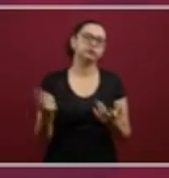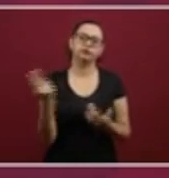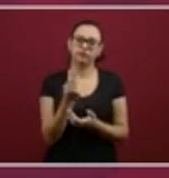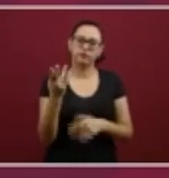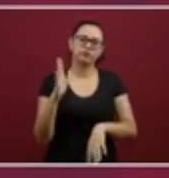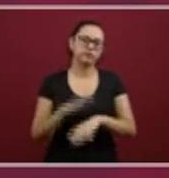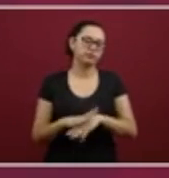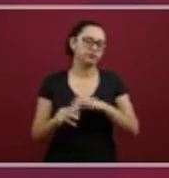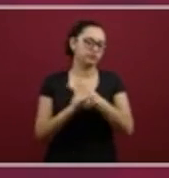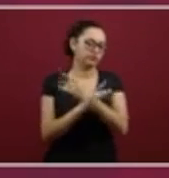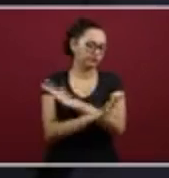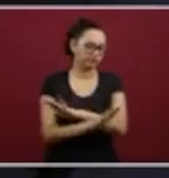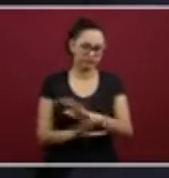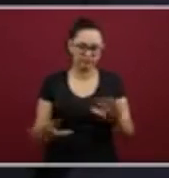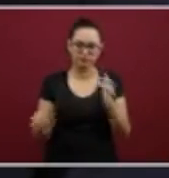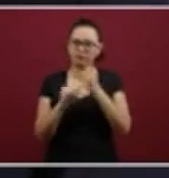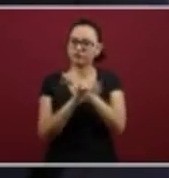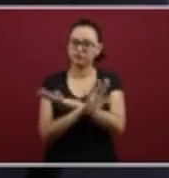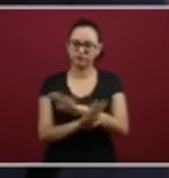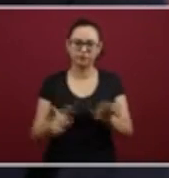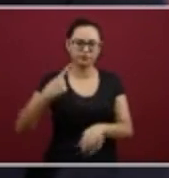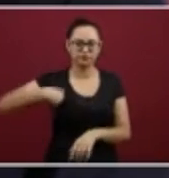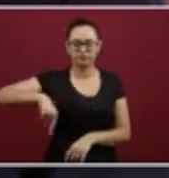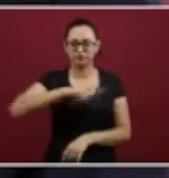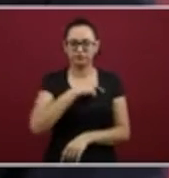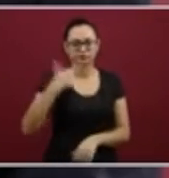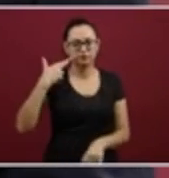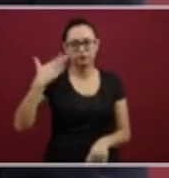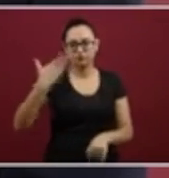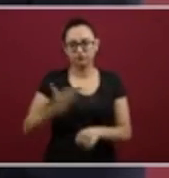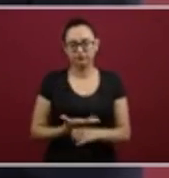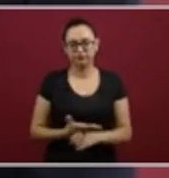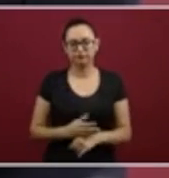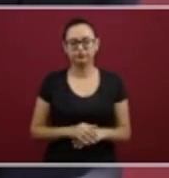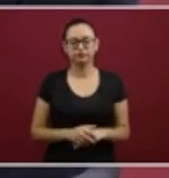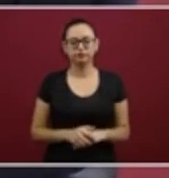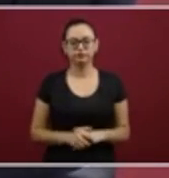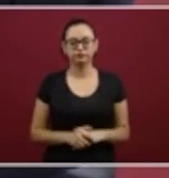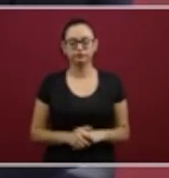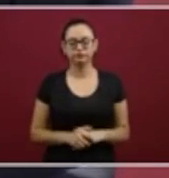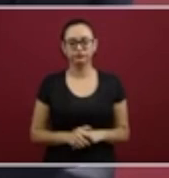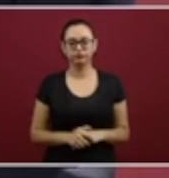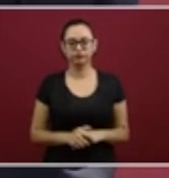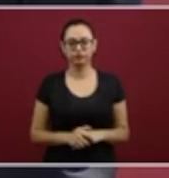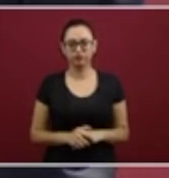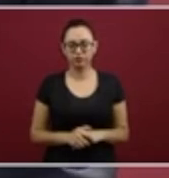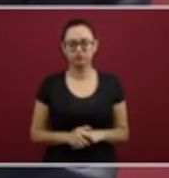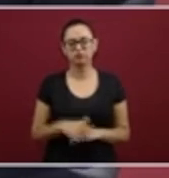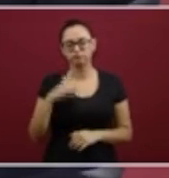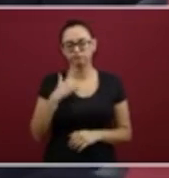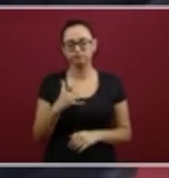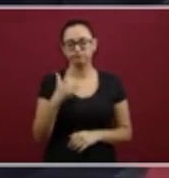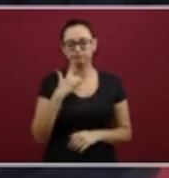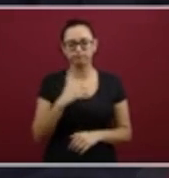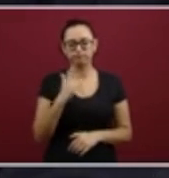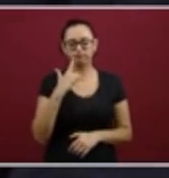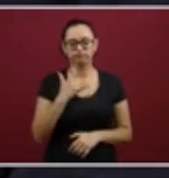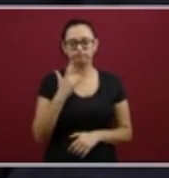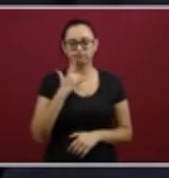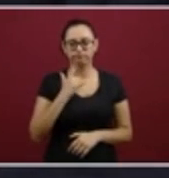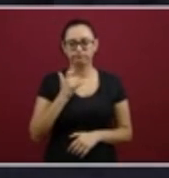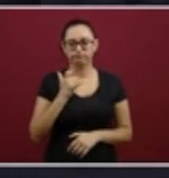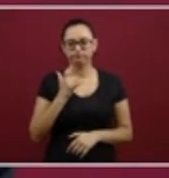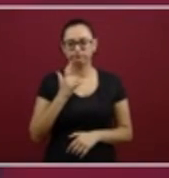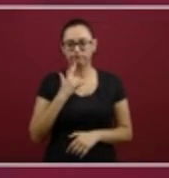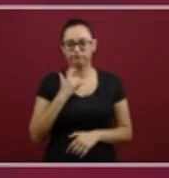informar, es nuestra responsabilidad, tenemos que hacer un esfuerzo para que